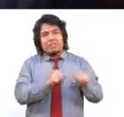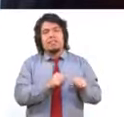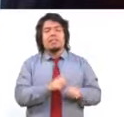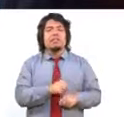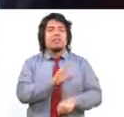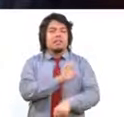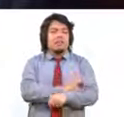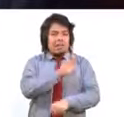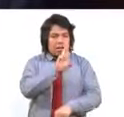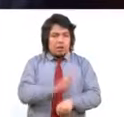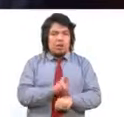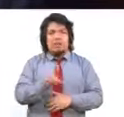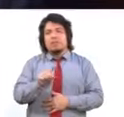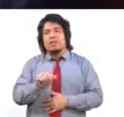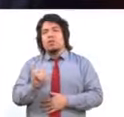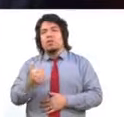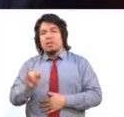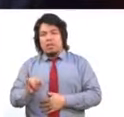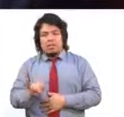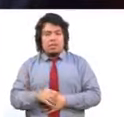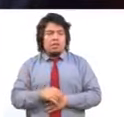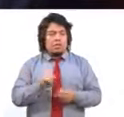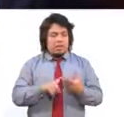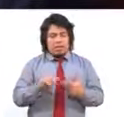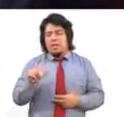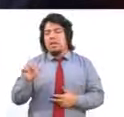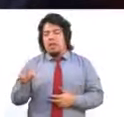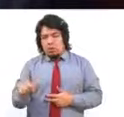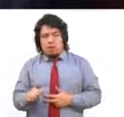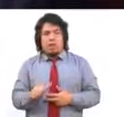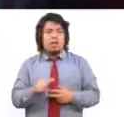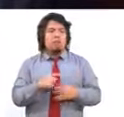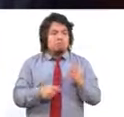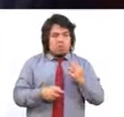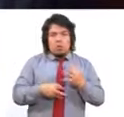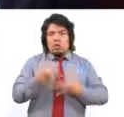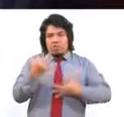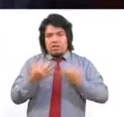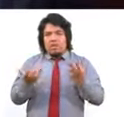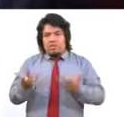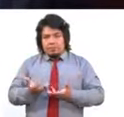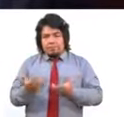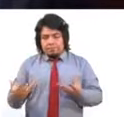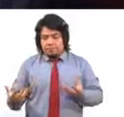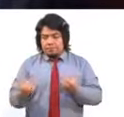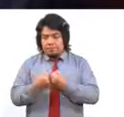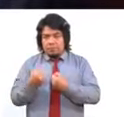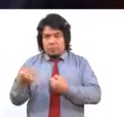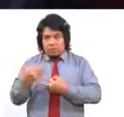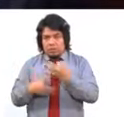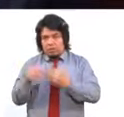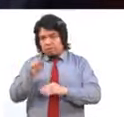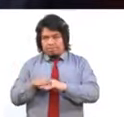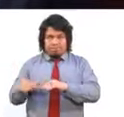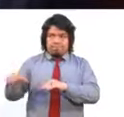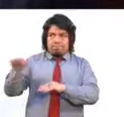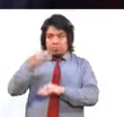coordinadora Sayuri y el trabajo que ha hecho en su momento Laura, todo lo que ha hecho la Fiscalía, junto con el Tribunal Superior de